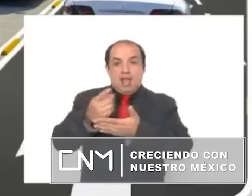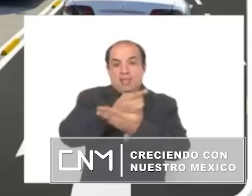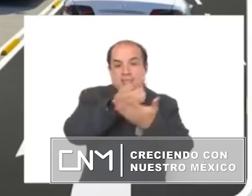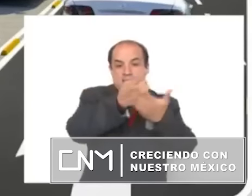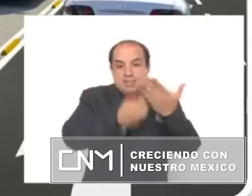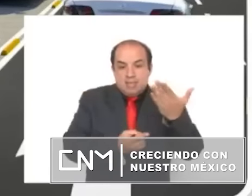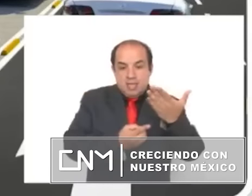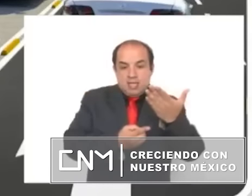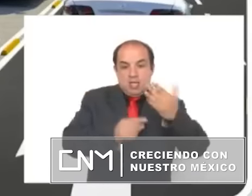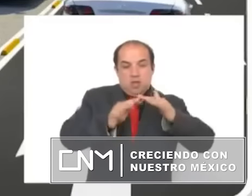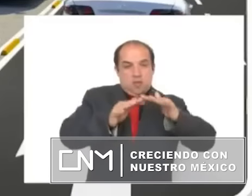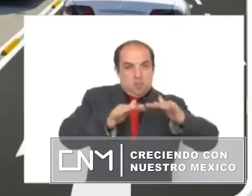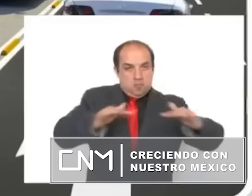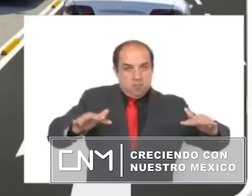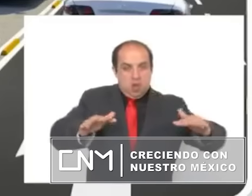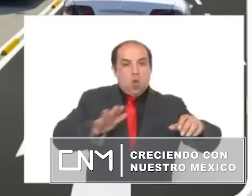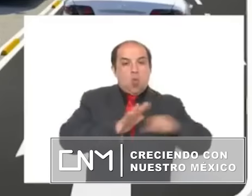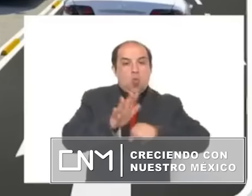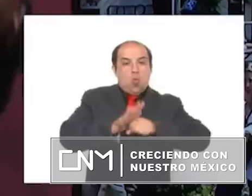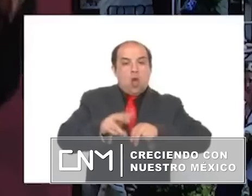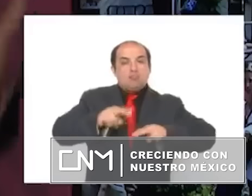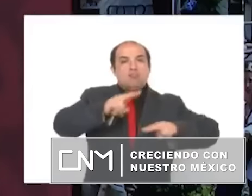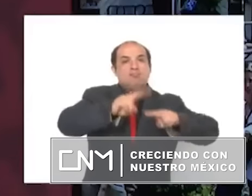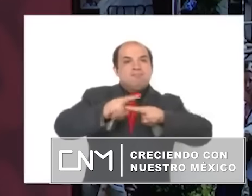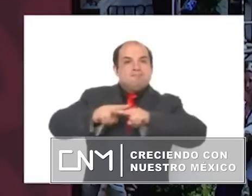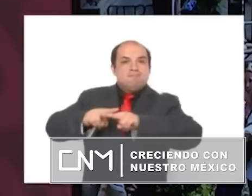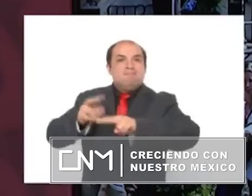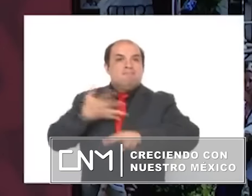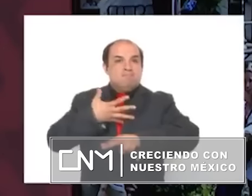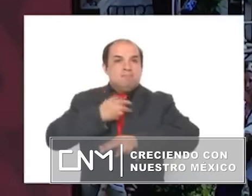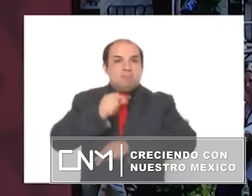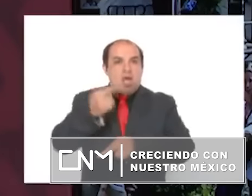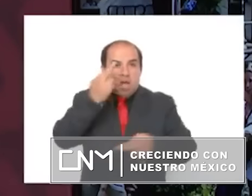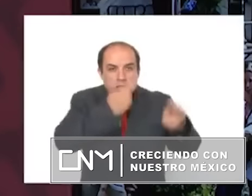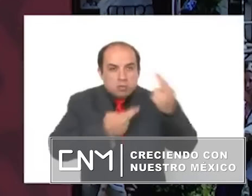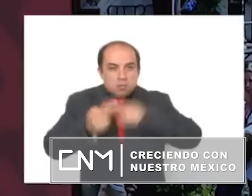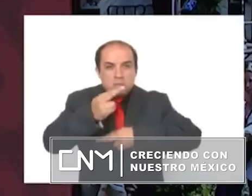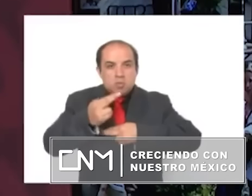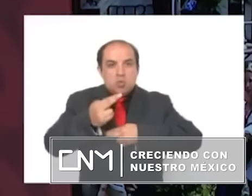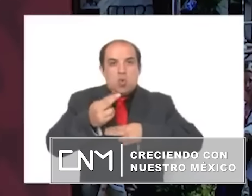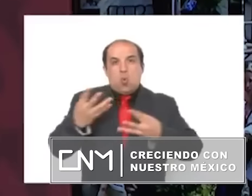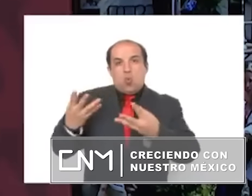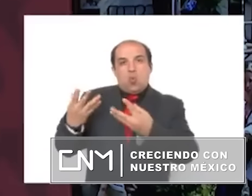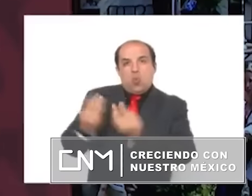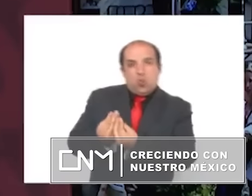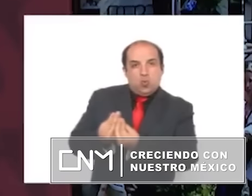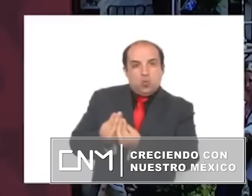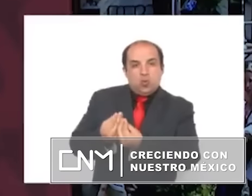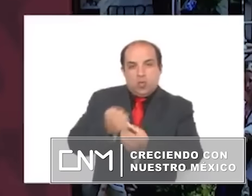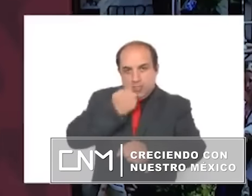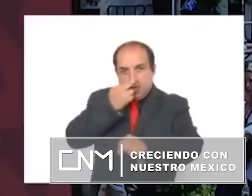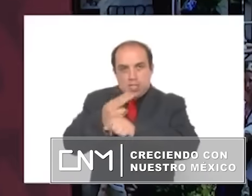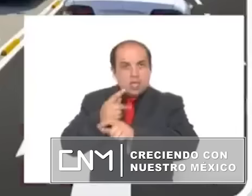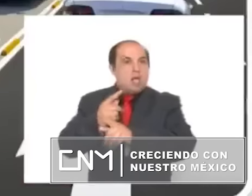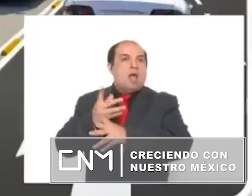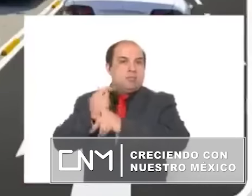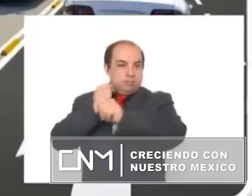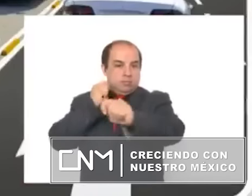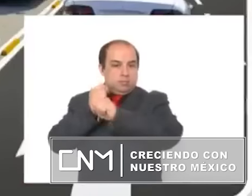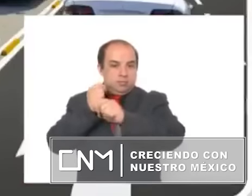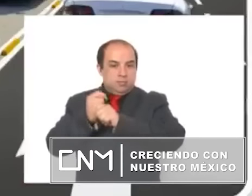cubiertas, el tipo de bancas, esto también se estudió y todo se desarrolló en conjunto con Secretaría de Movilidad,